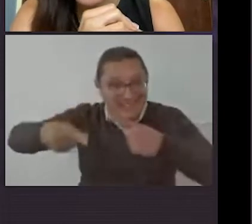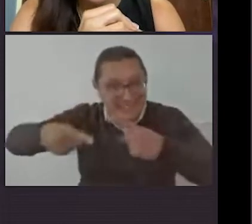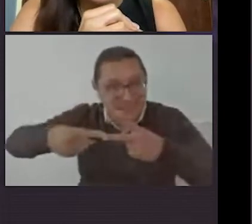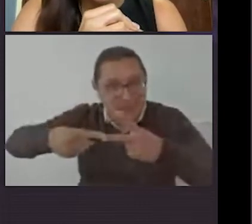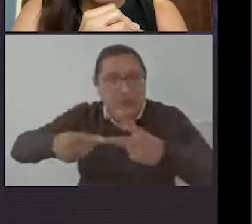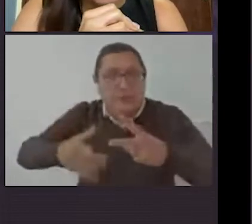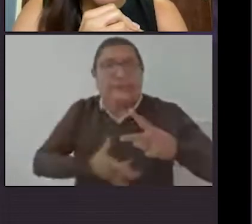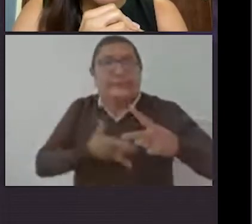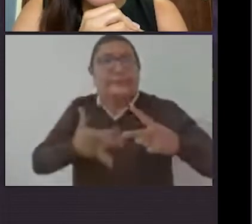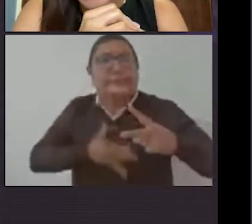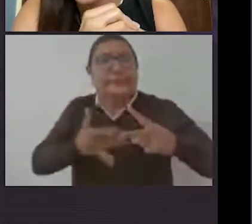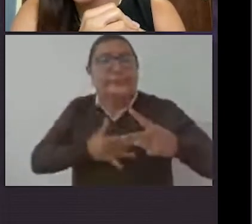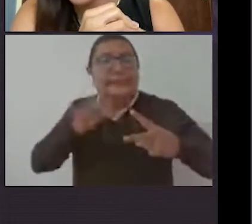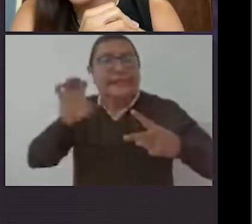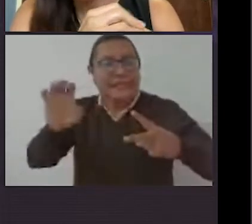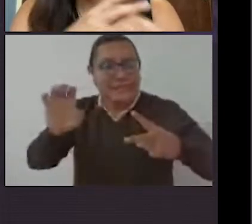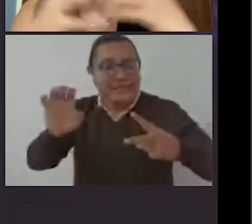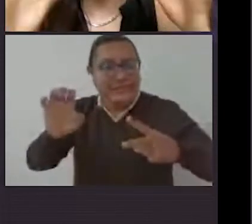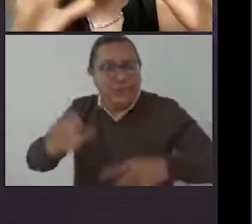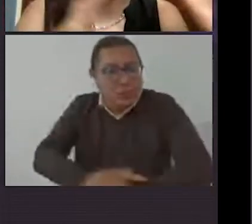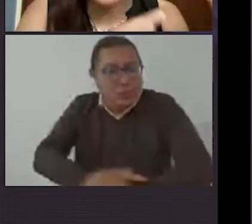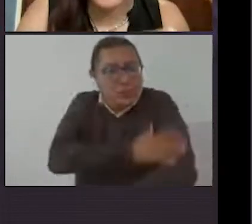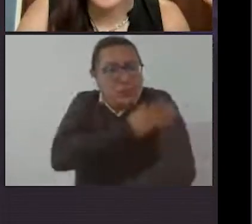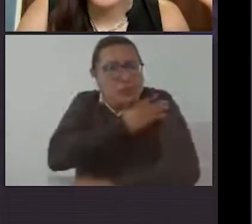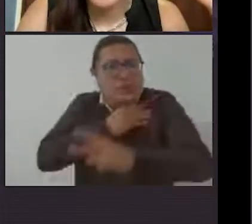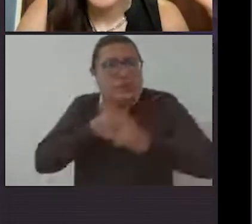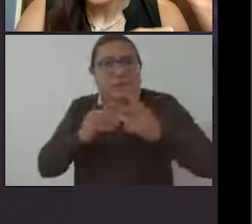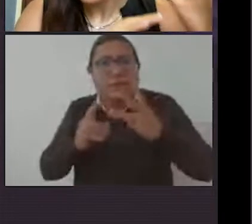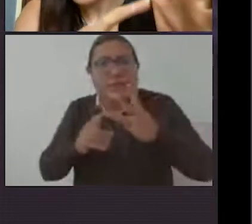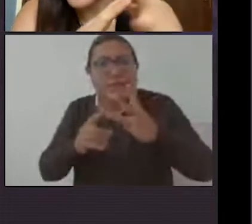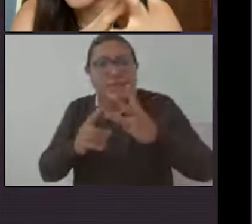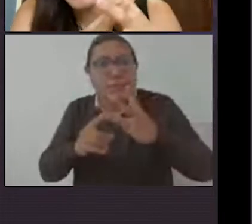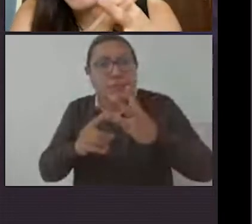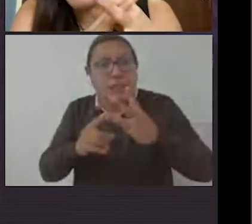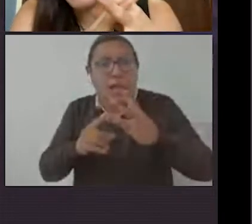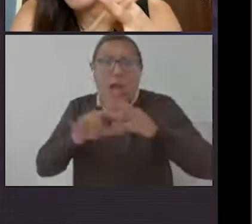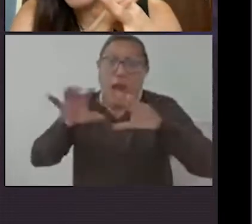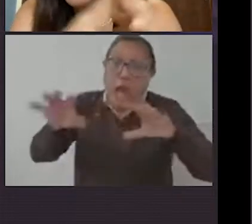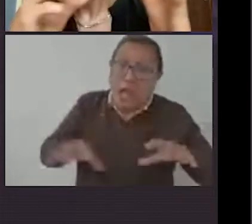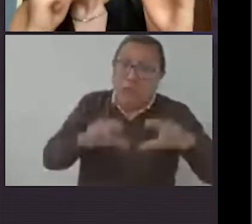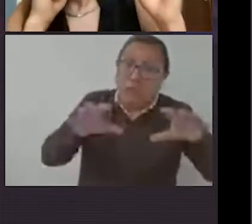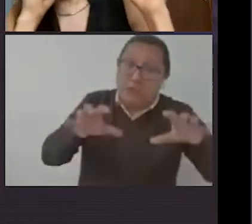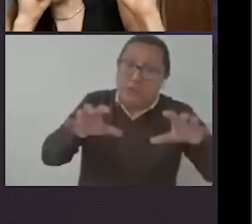emociones impulsamos a la acción o inacción. Entonces